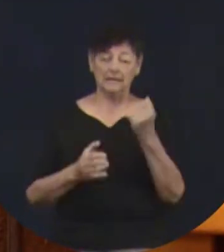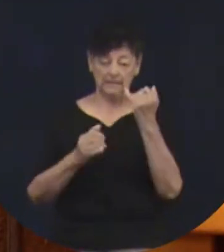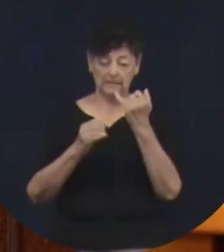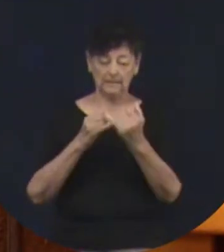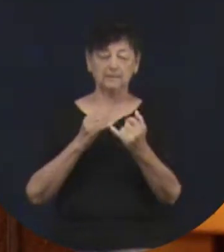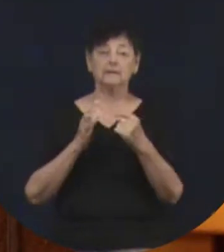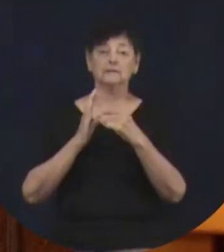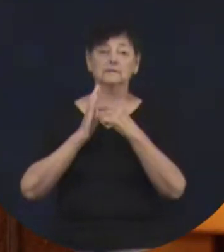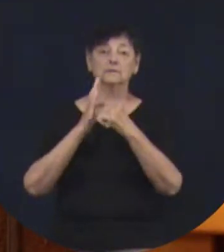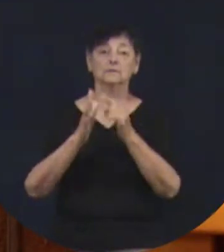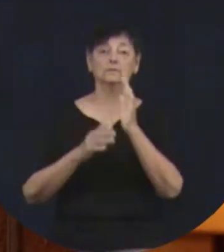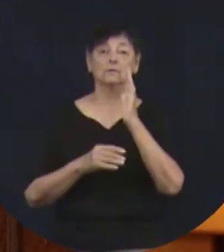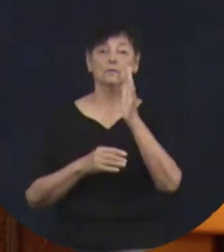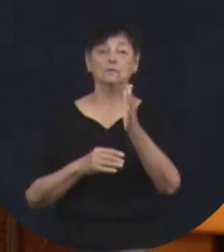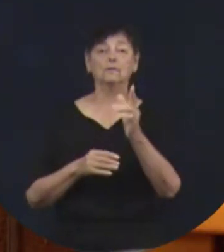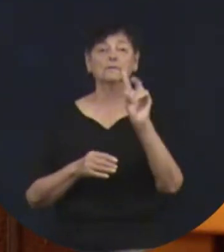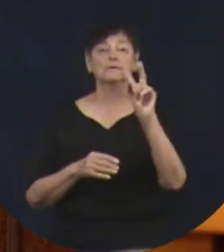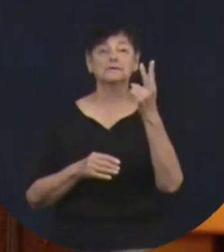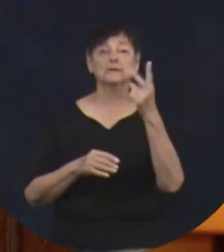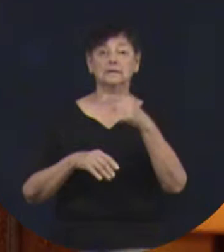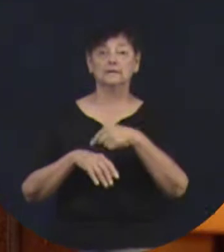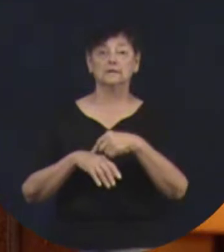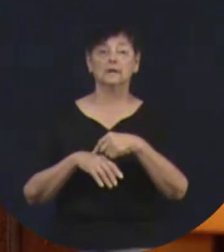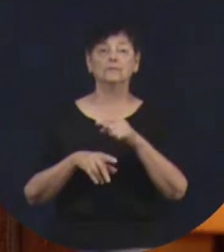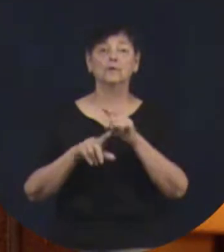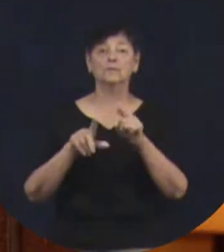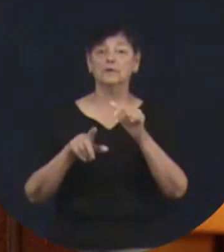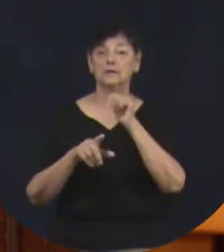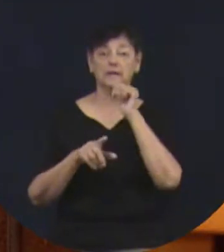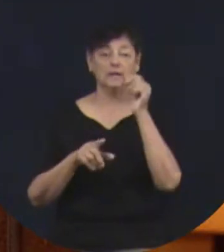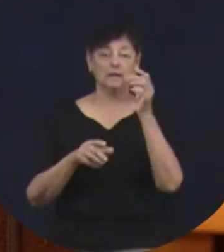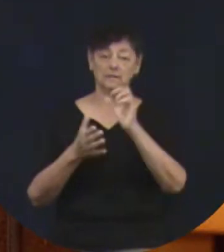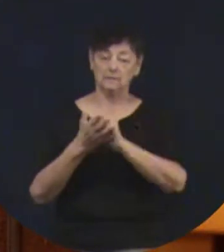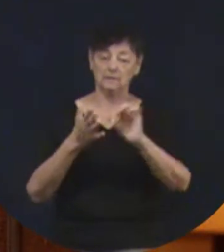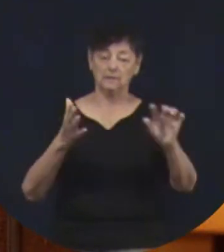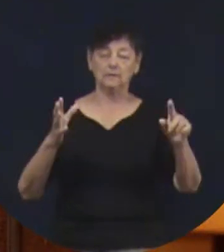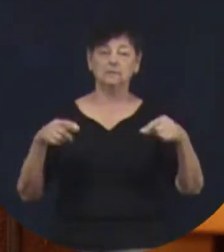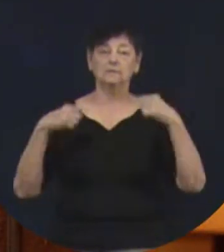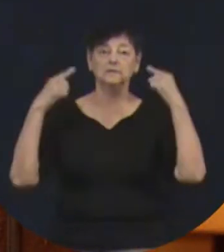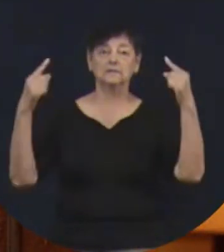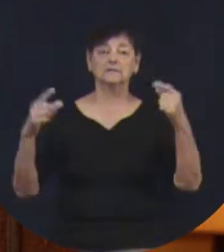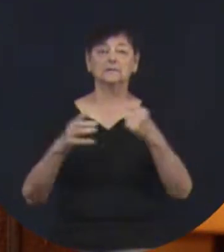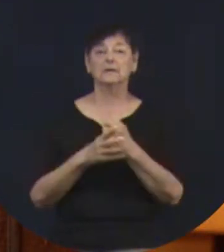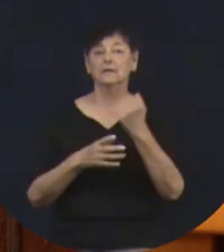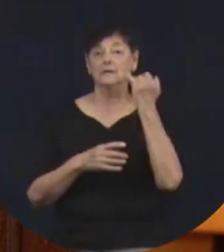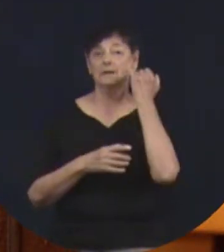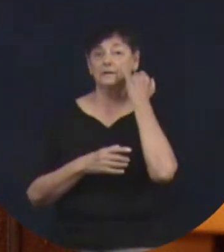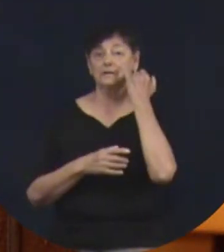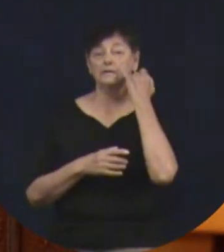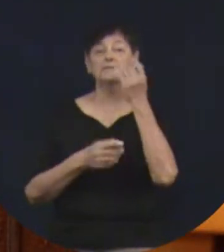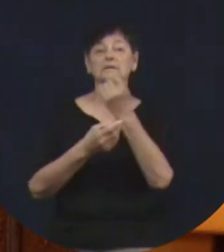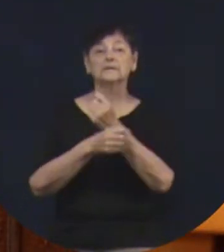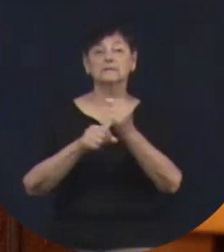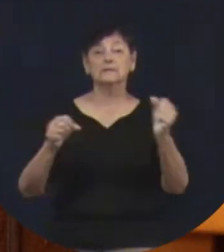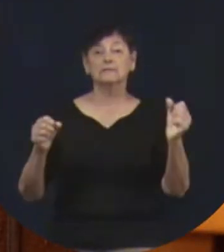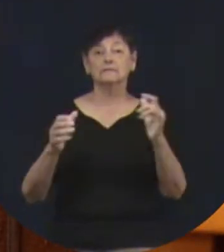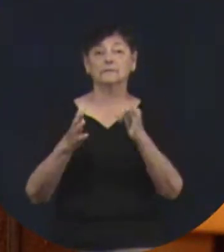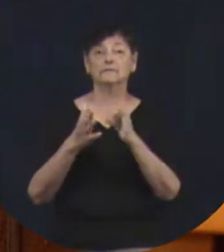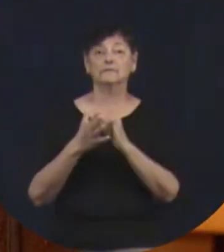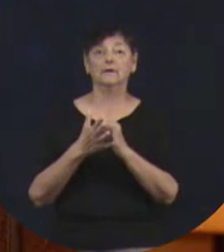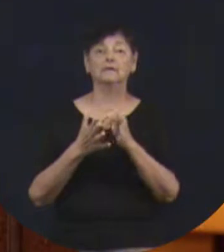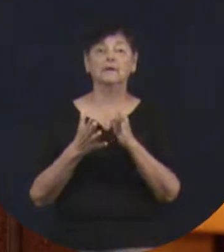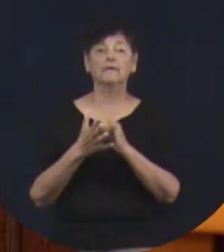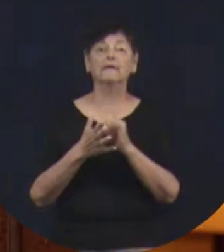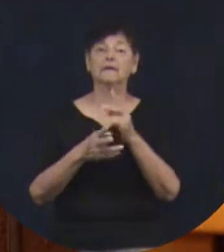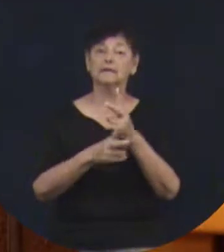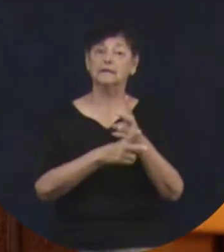se manifestará por segunda vez, pero ya no para quitar el pecado, sino para salvación de aquellos que